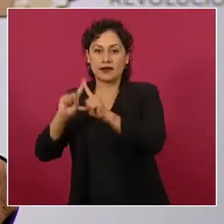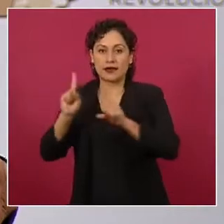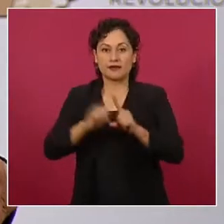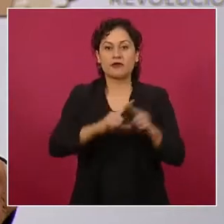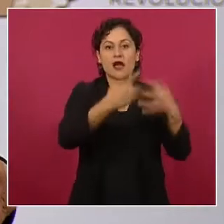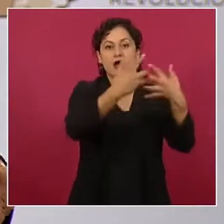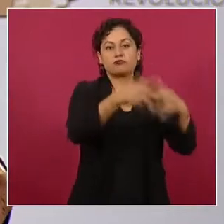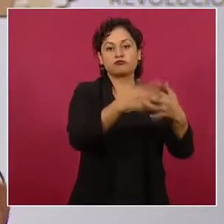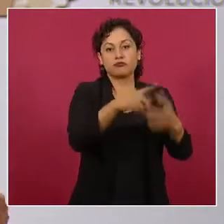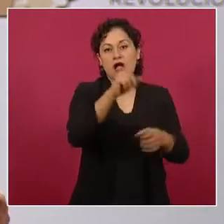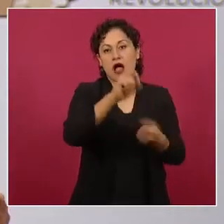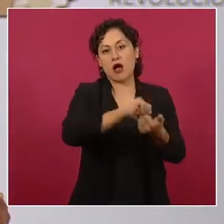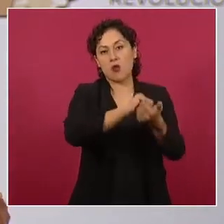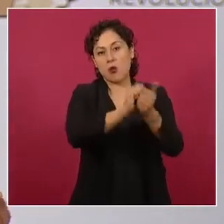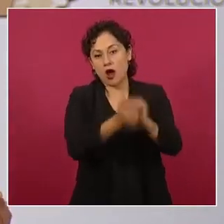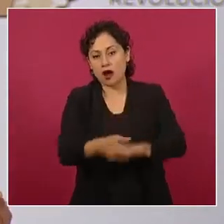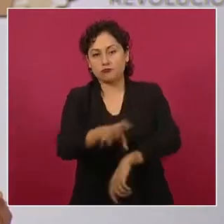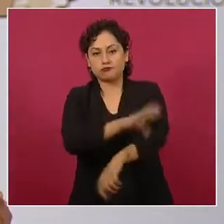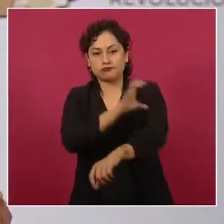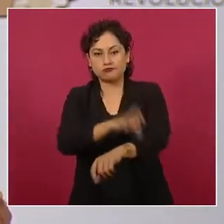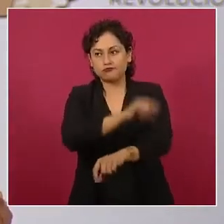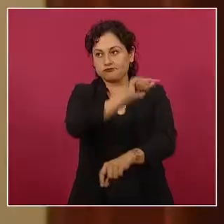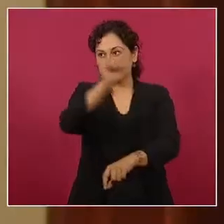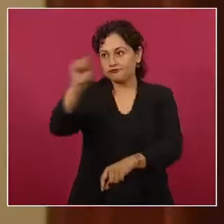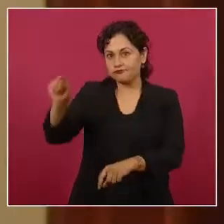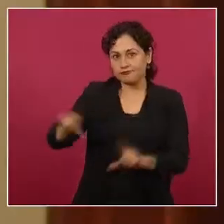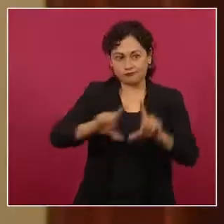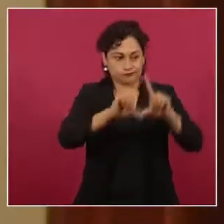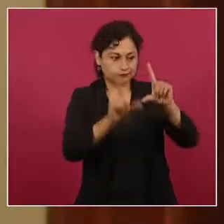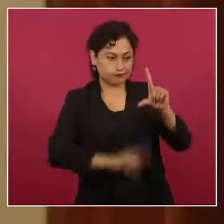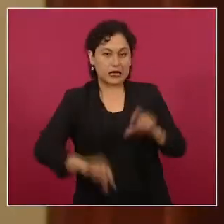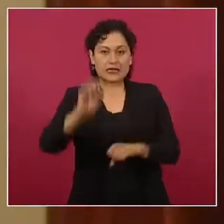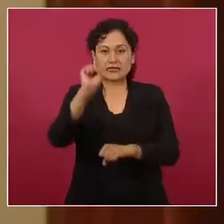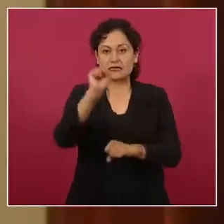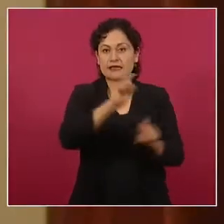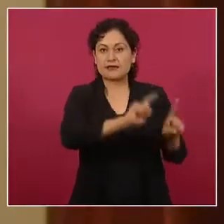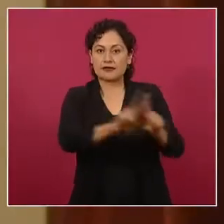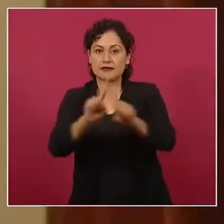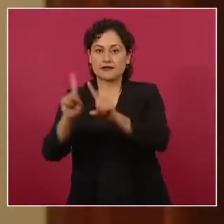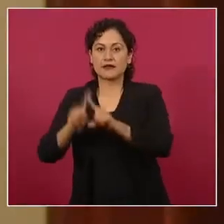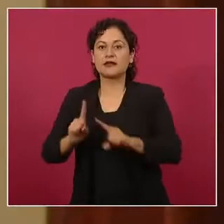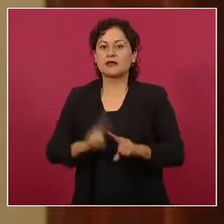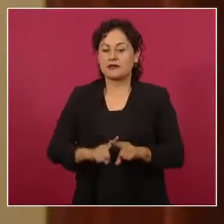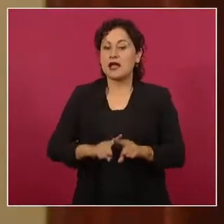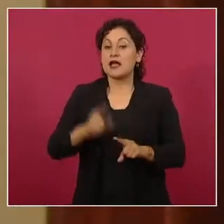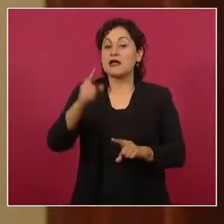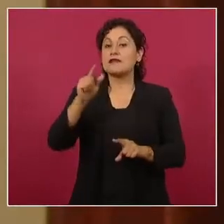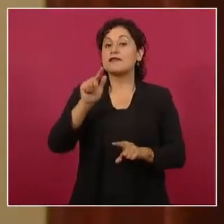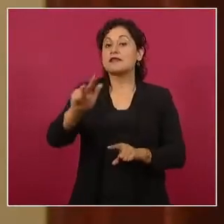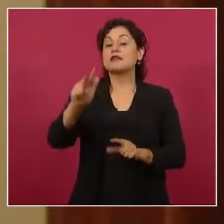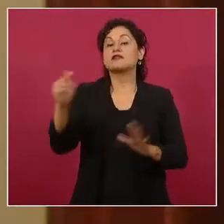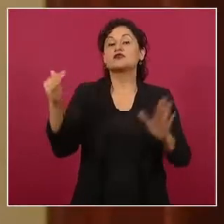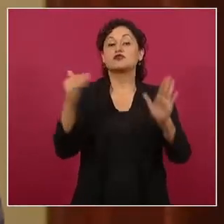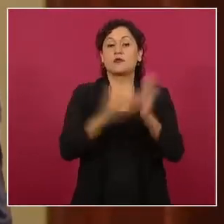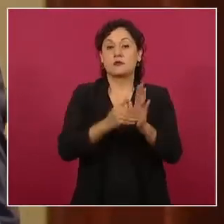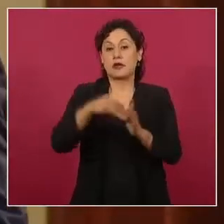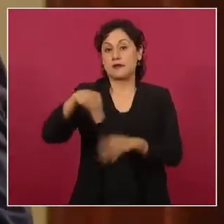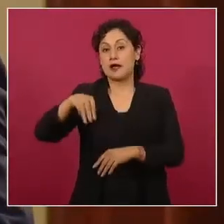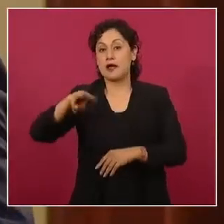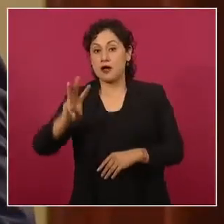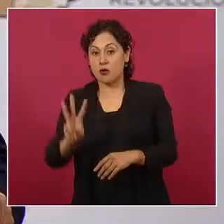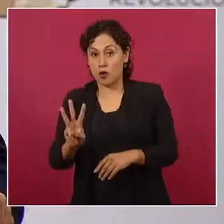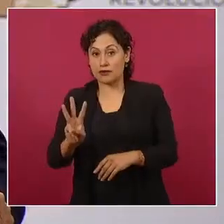de México que permiten la generación de más de 18,000 megawatts y que estaban siendo discriminados con